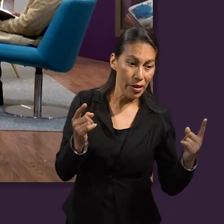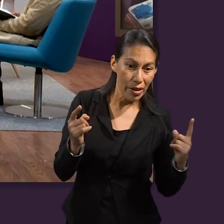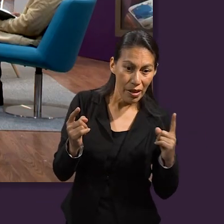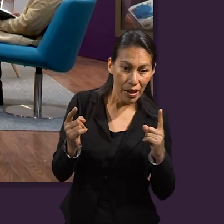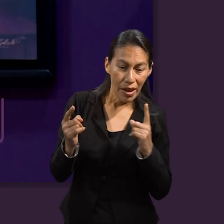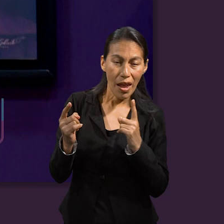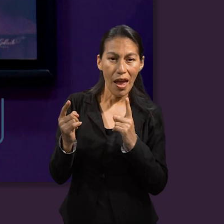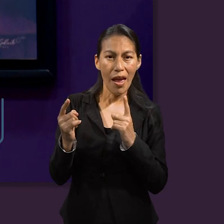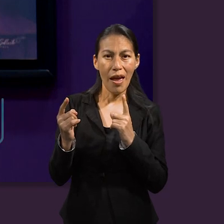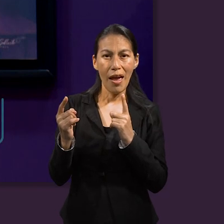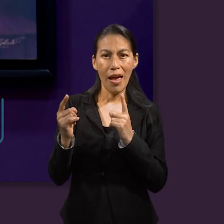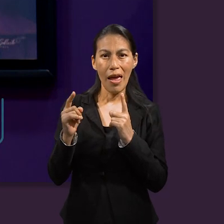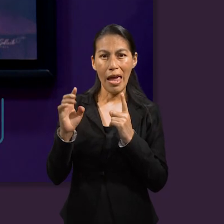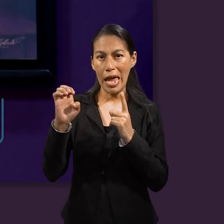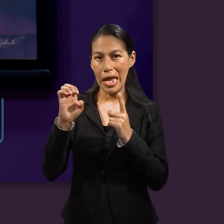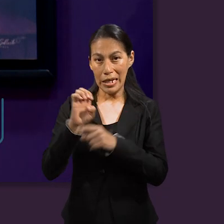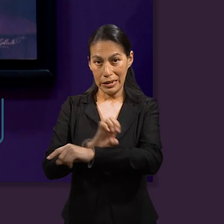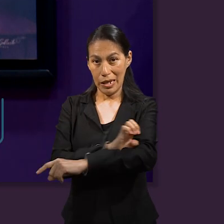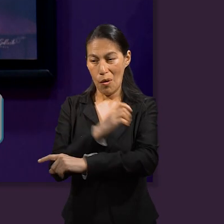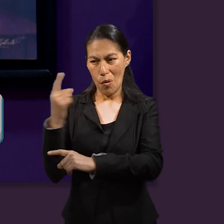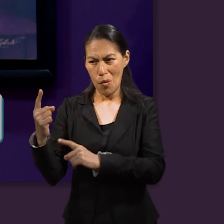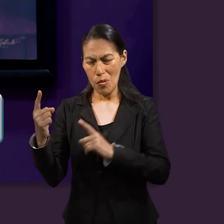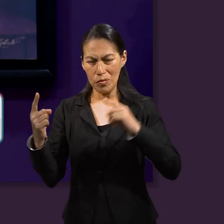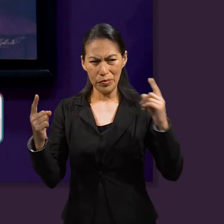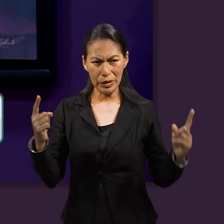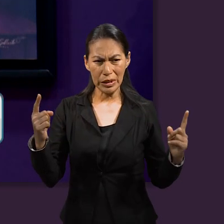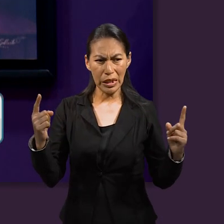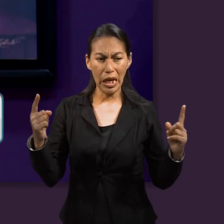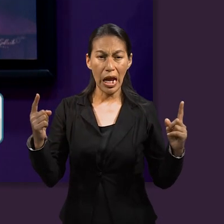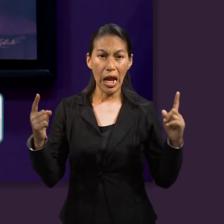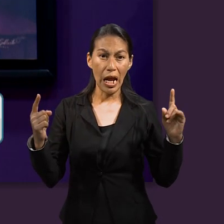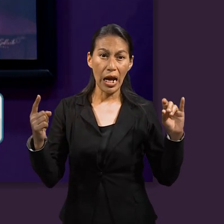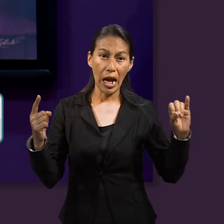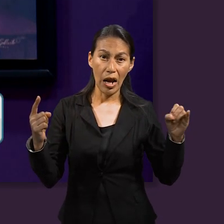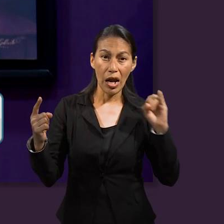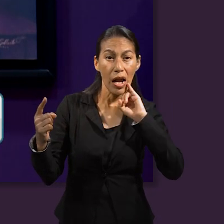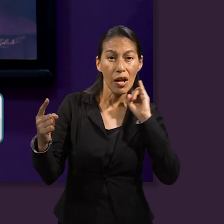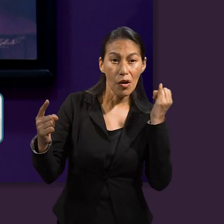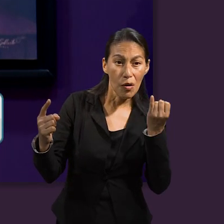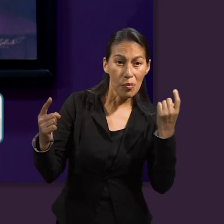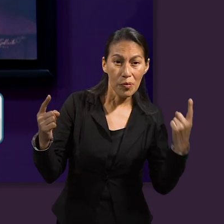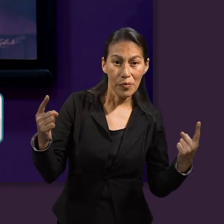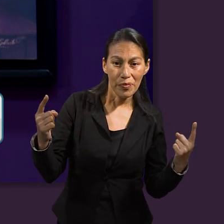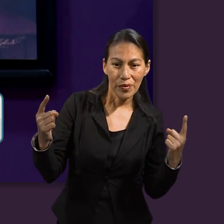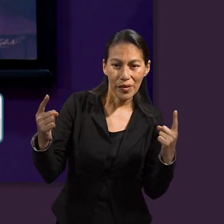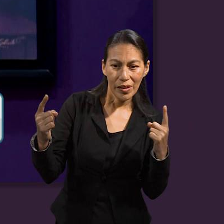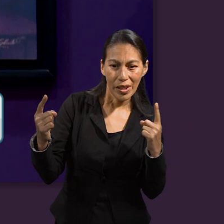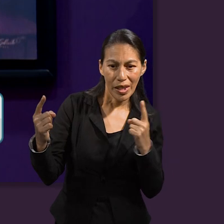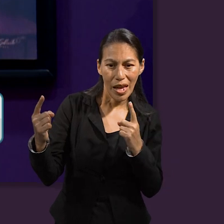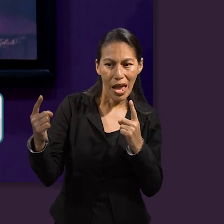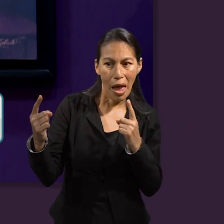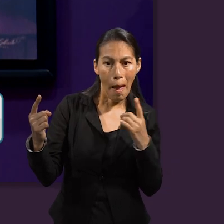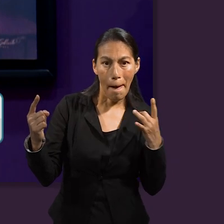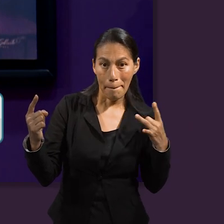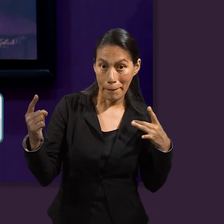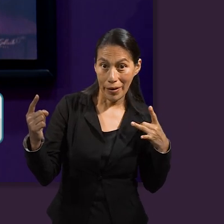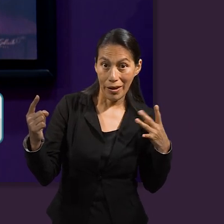estaba con miedo primeramente pero necesitaba con precaución